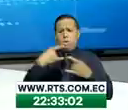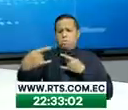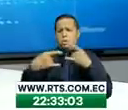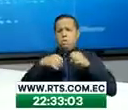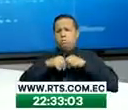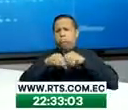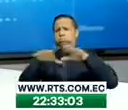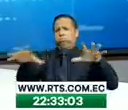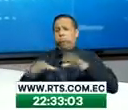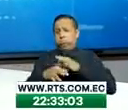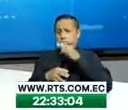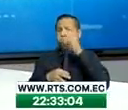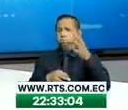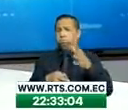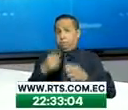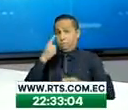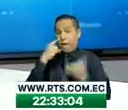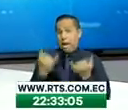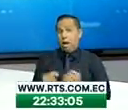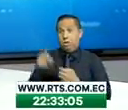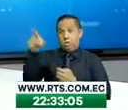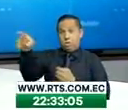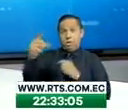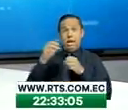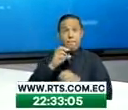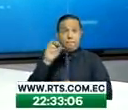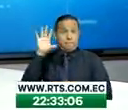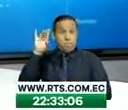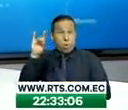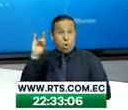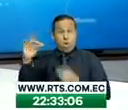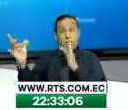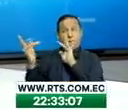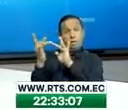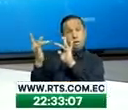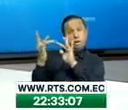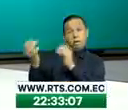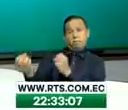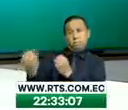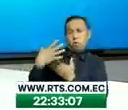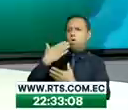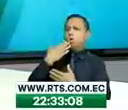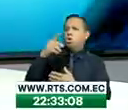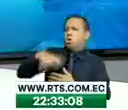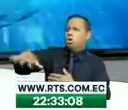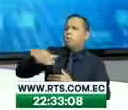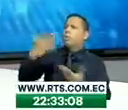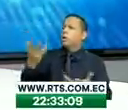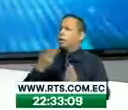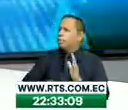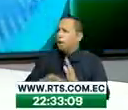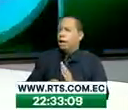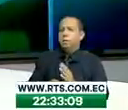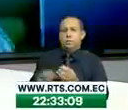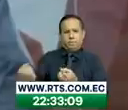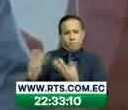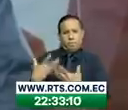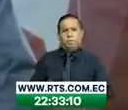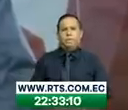paz con víctor hugo rojas de bolivisión afiliado a la red de noticias de salva visión adelante víctor te escuchamos